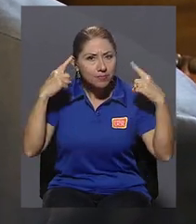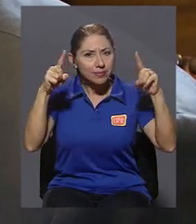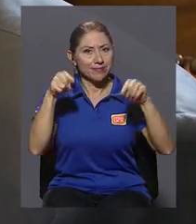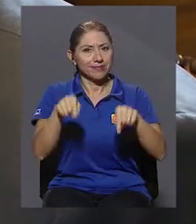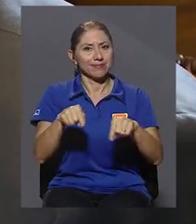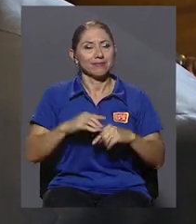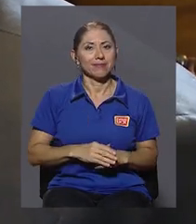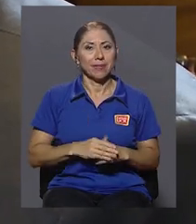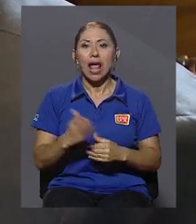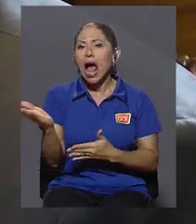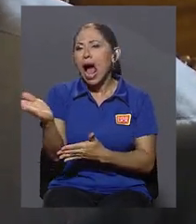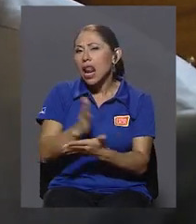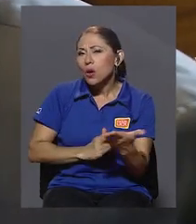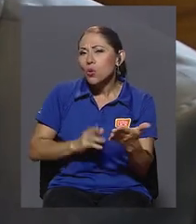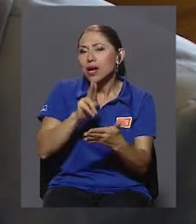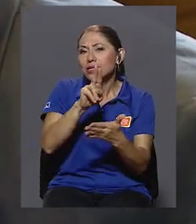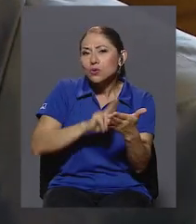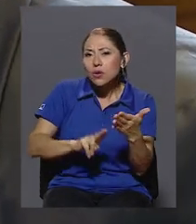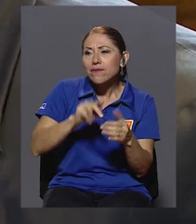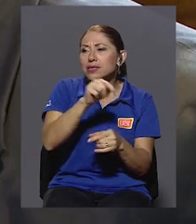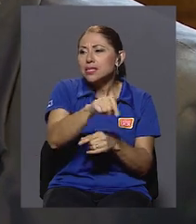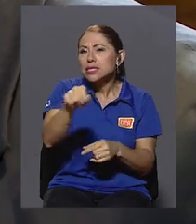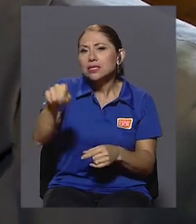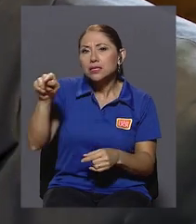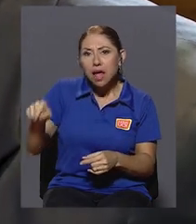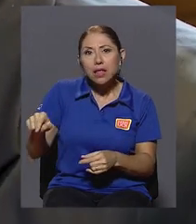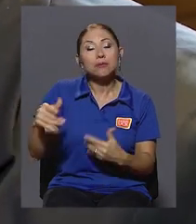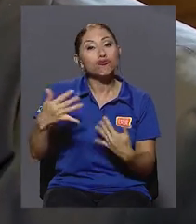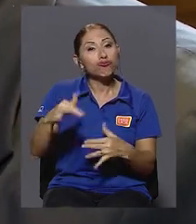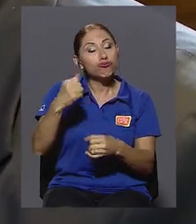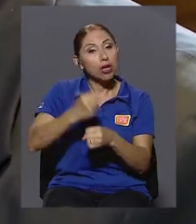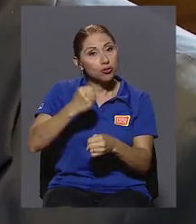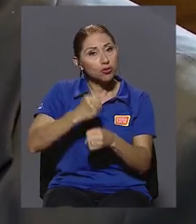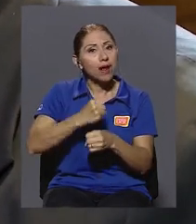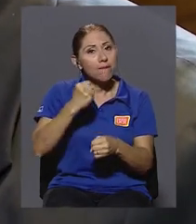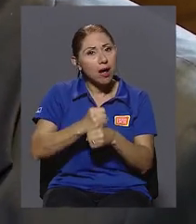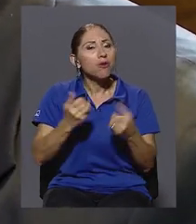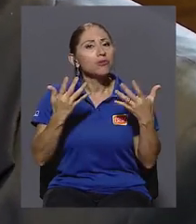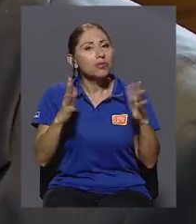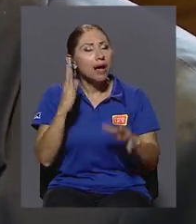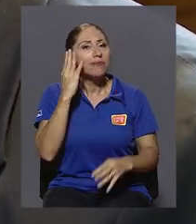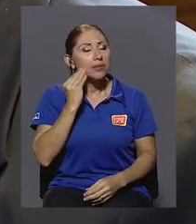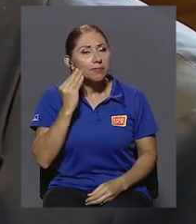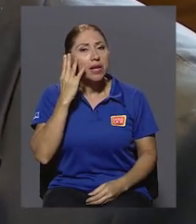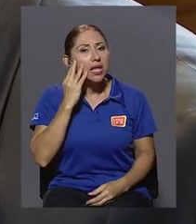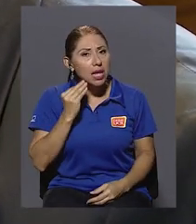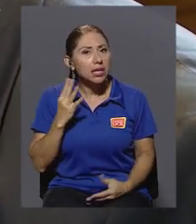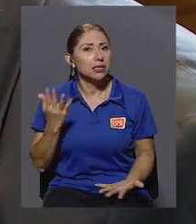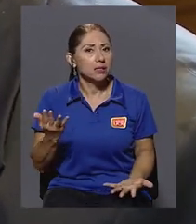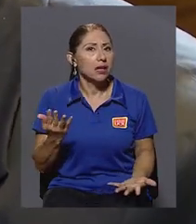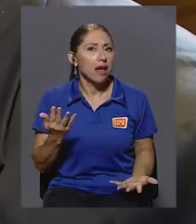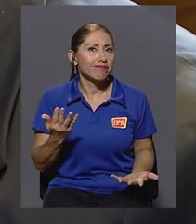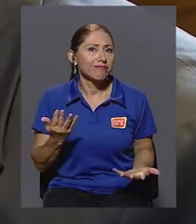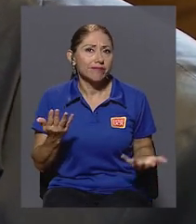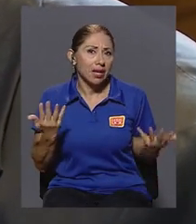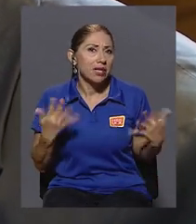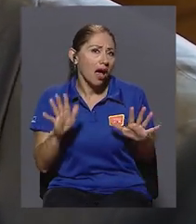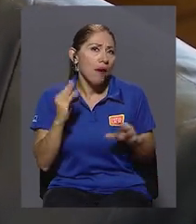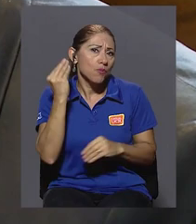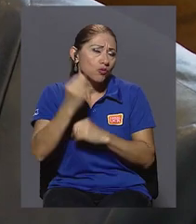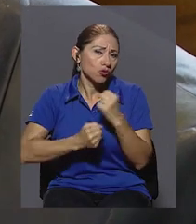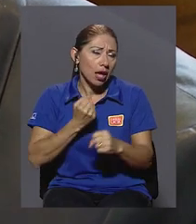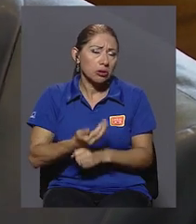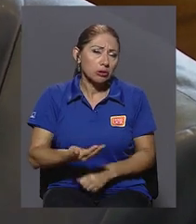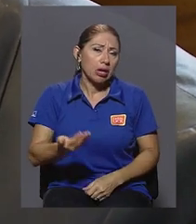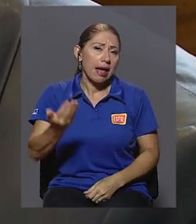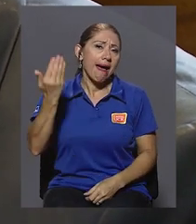capacidad. Algunas creo que han hecho un trabajo, hay una experiencia que data ya